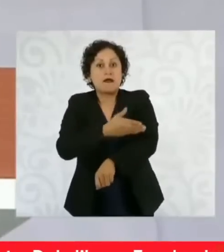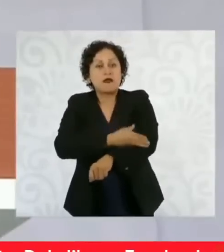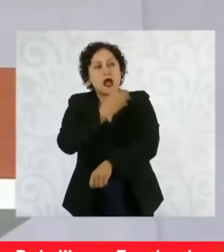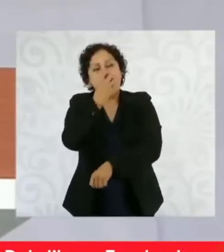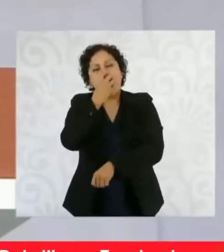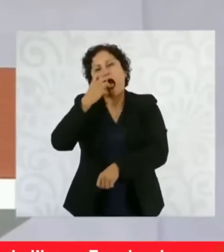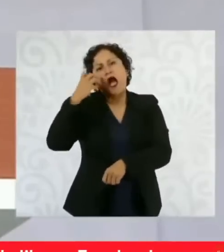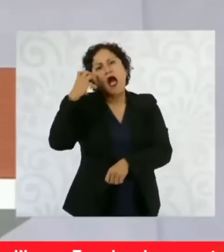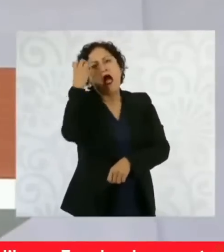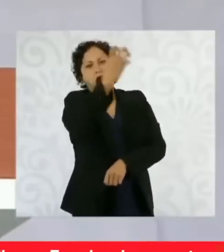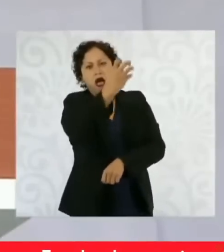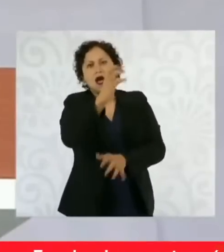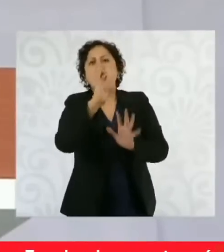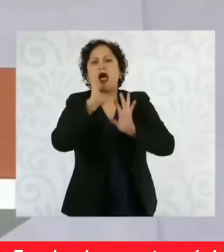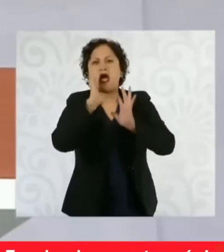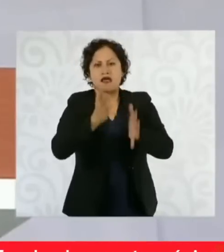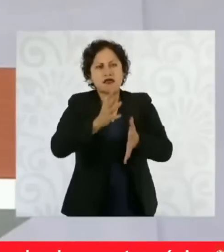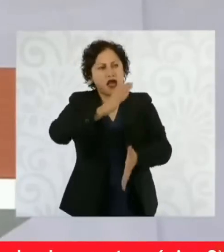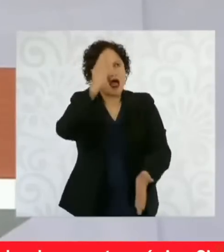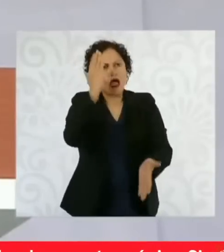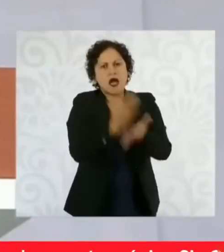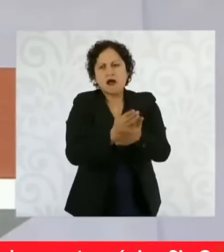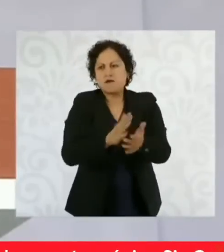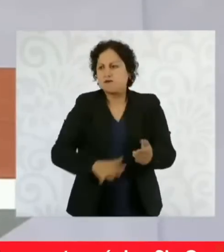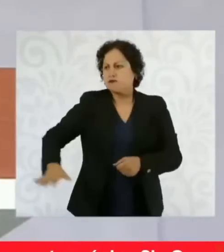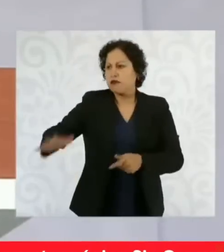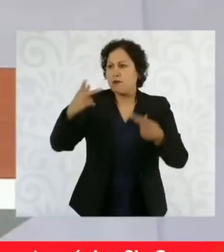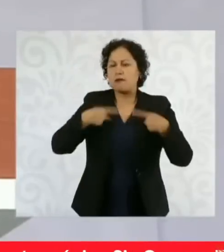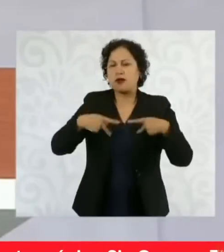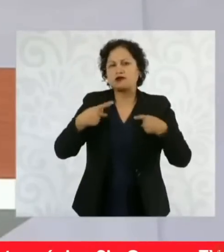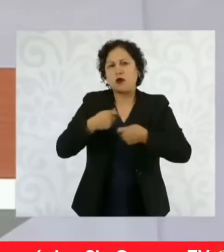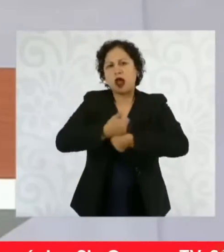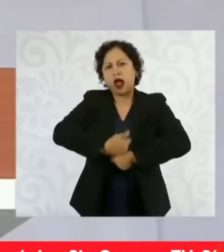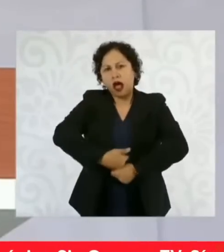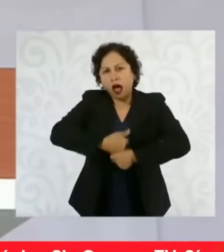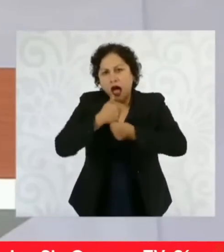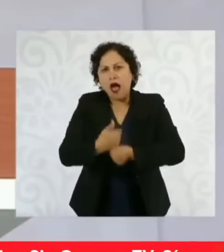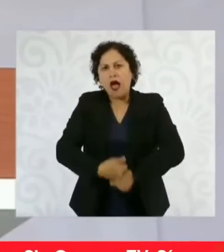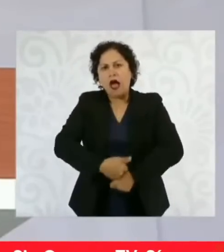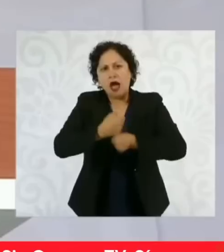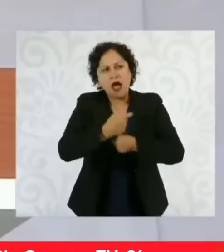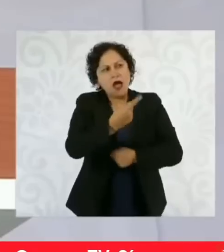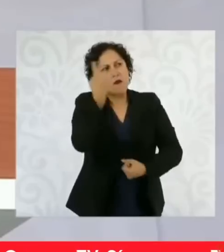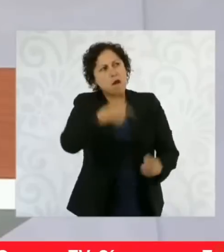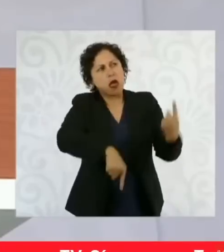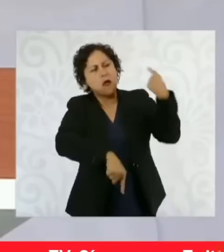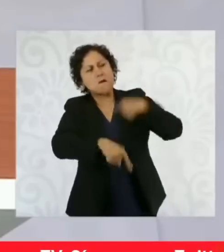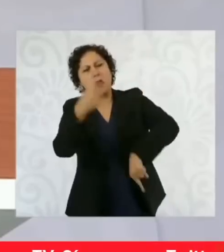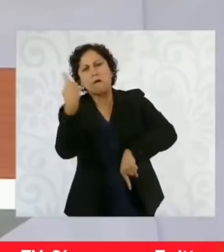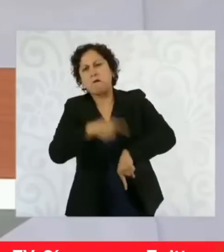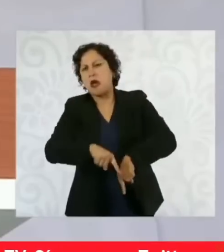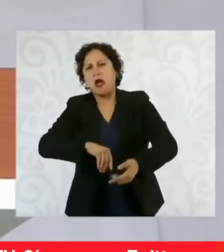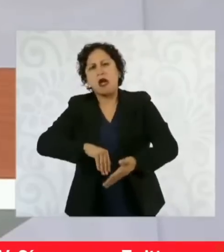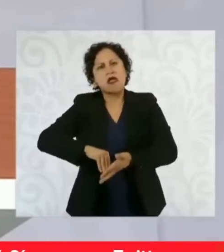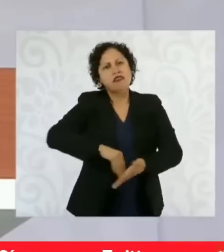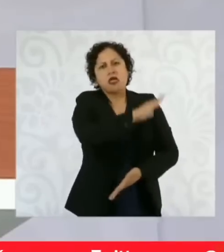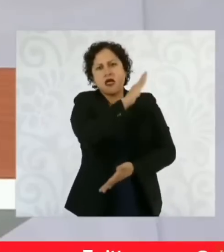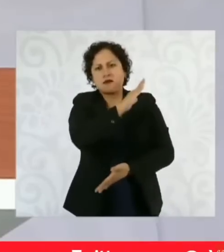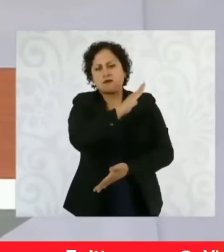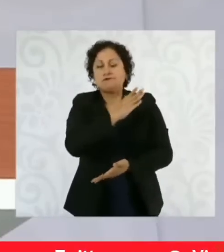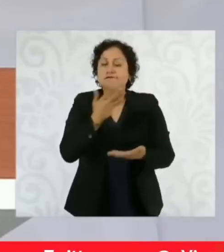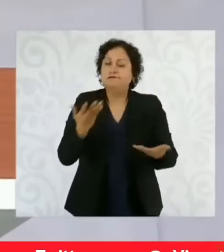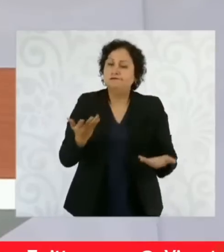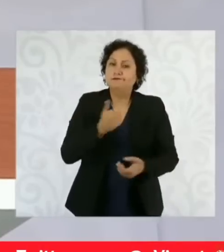reelección, encabezó a un pueblo harto de las injusticias y los autoritarismos. Fue encarcelado junto